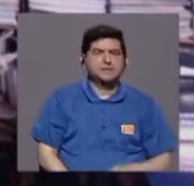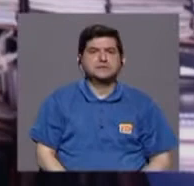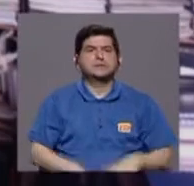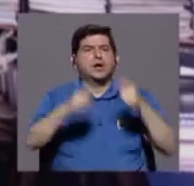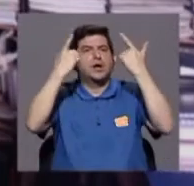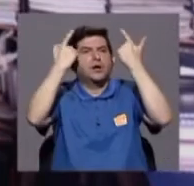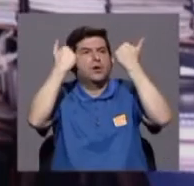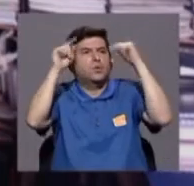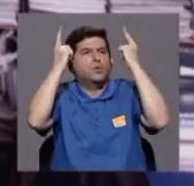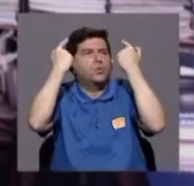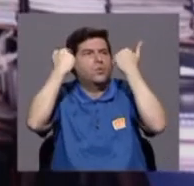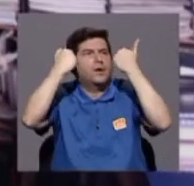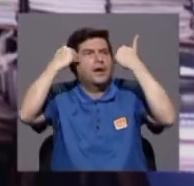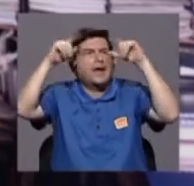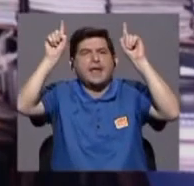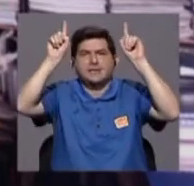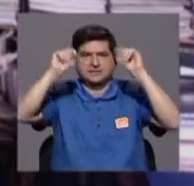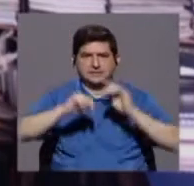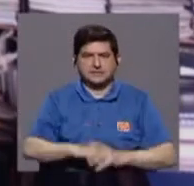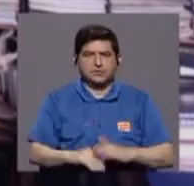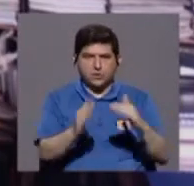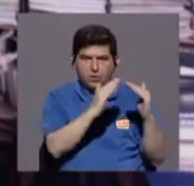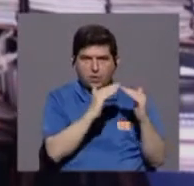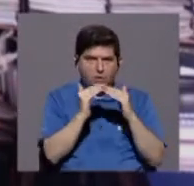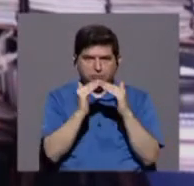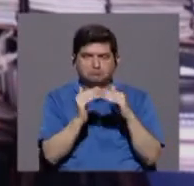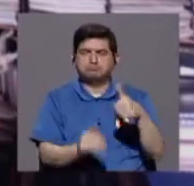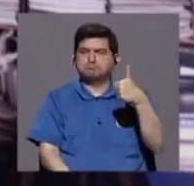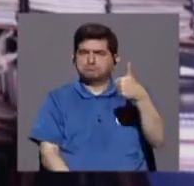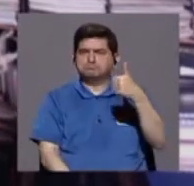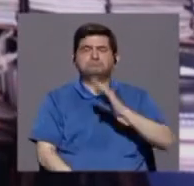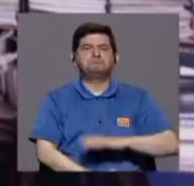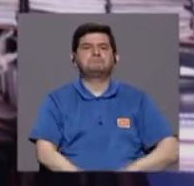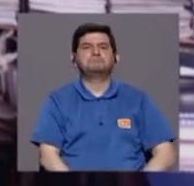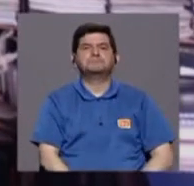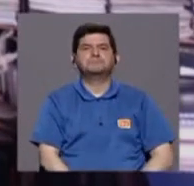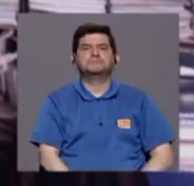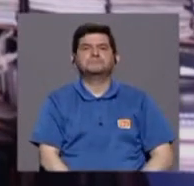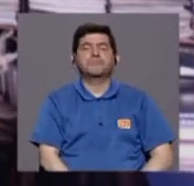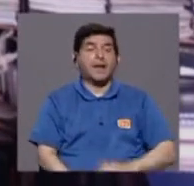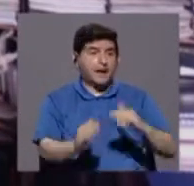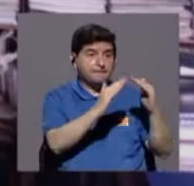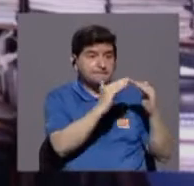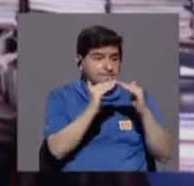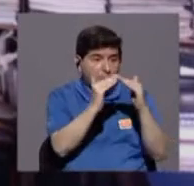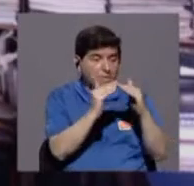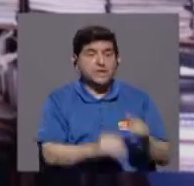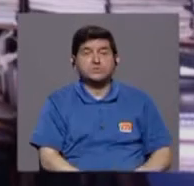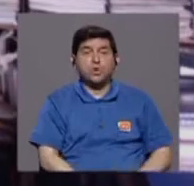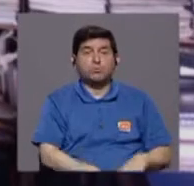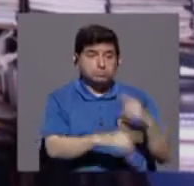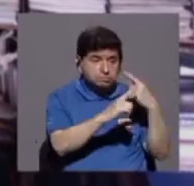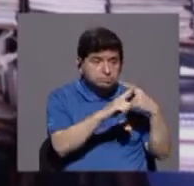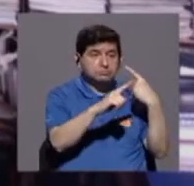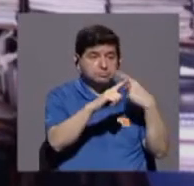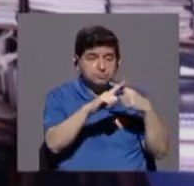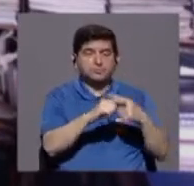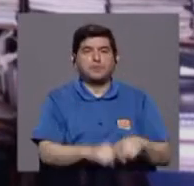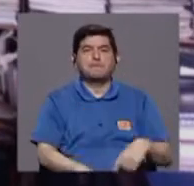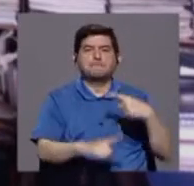éxito, digamos, en términos demográficos muy grande, ¿verdad? La población se multiplica por